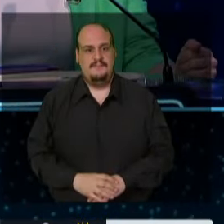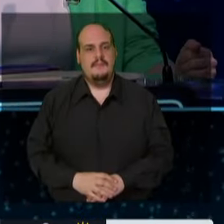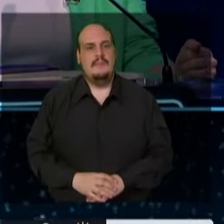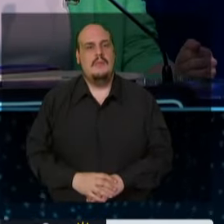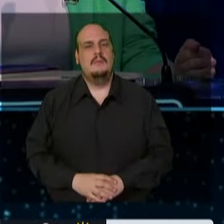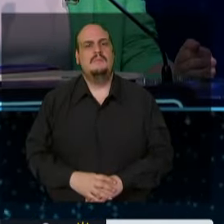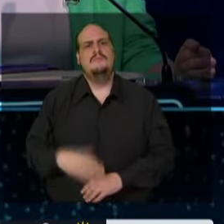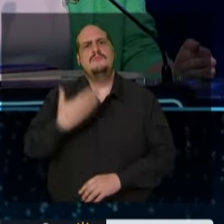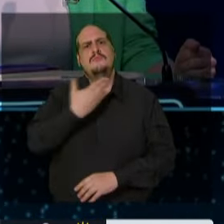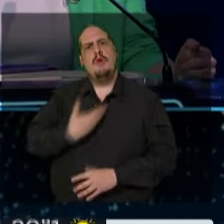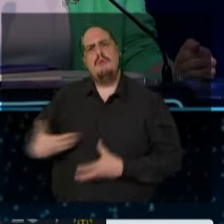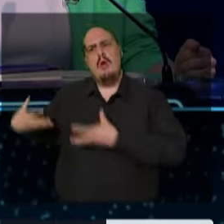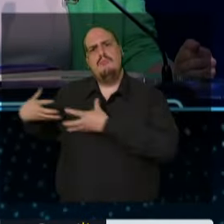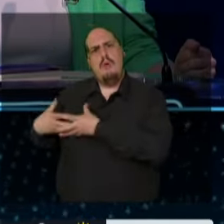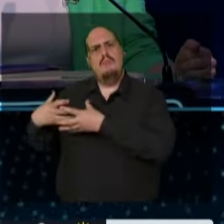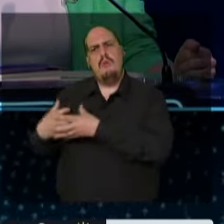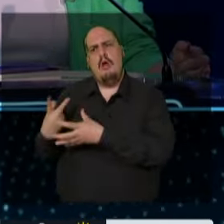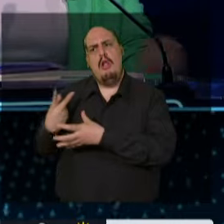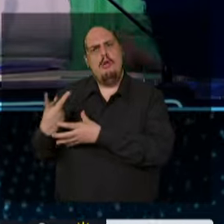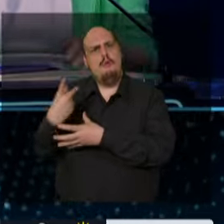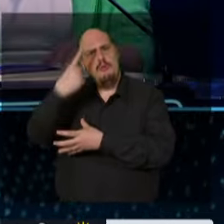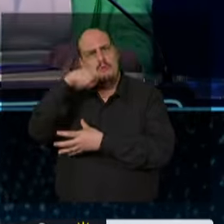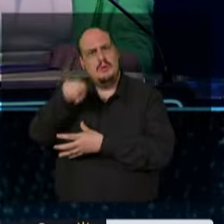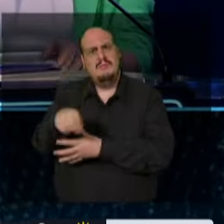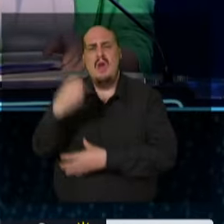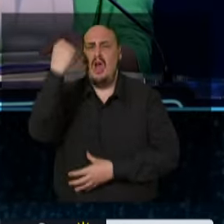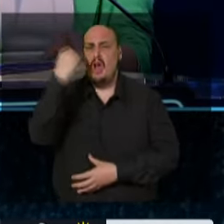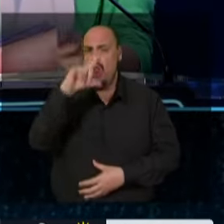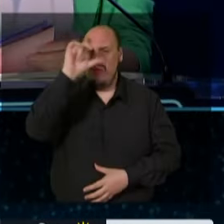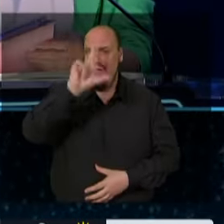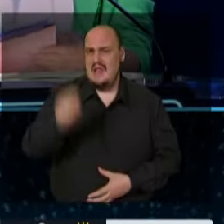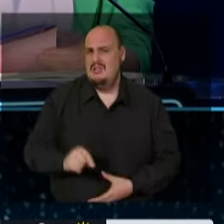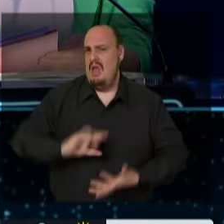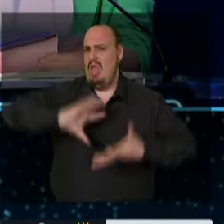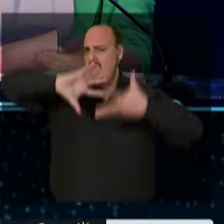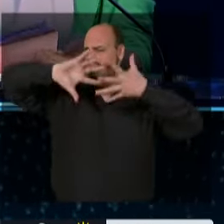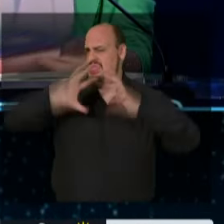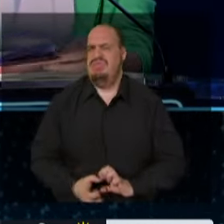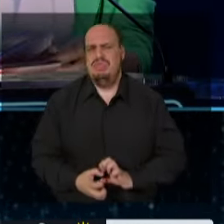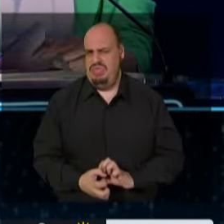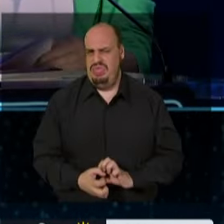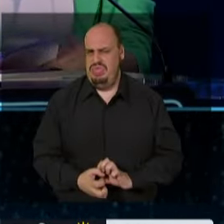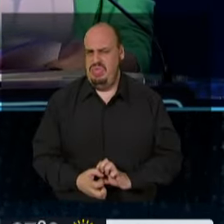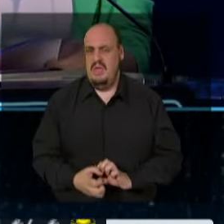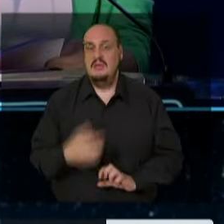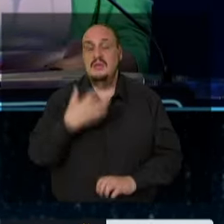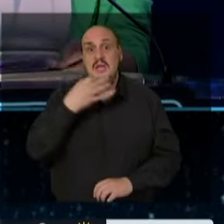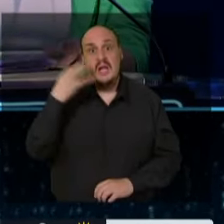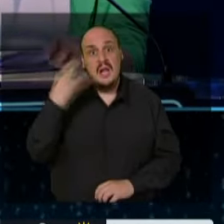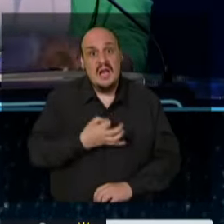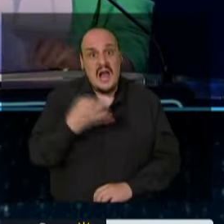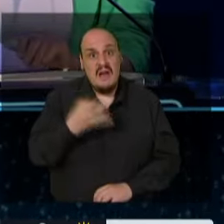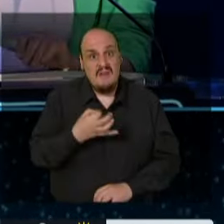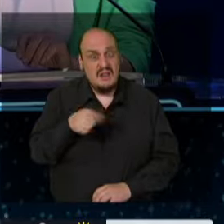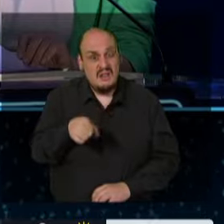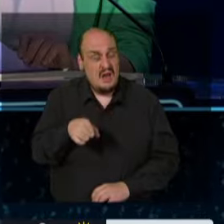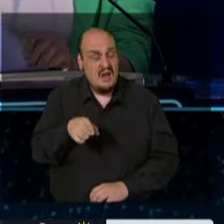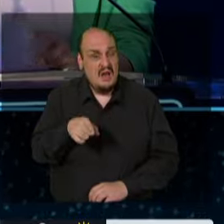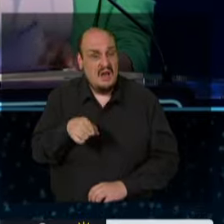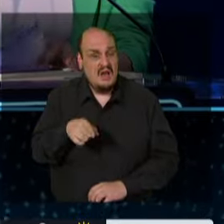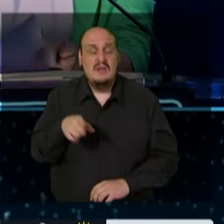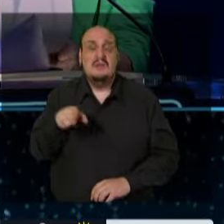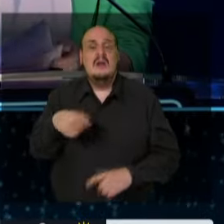últimos gobiernos destruyeron la economía nacional. Y la verdad es de que la causa de esa destrucción, pues